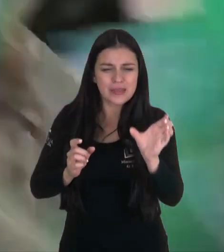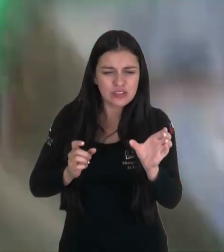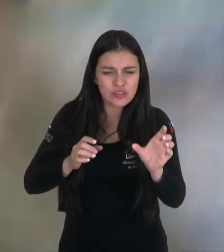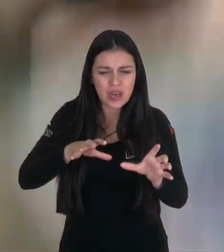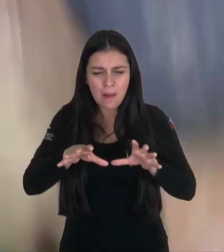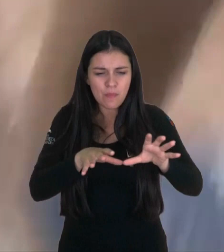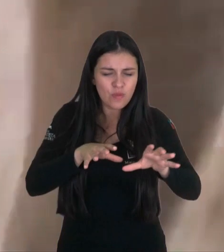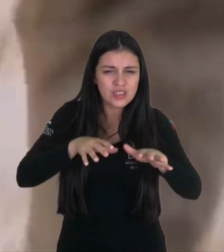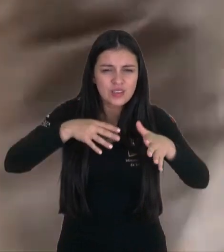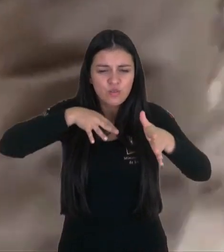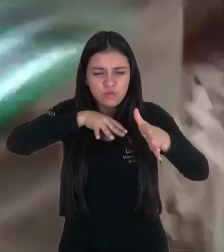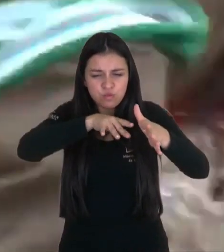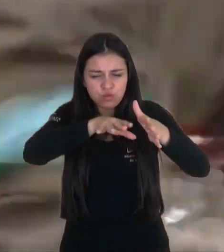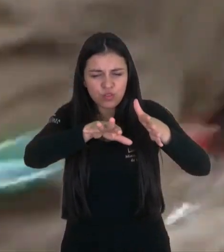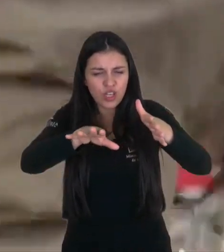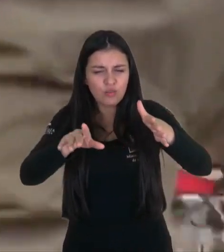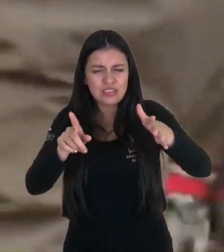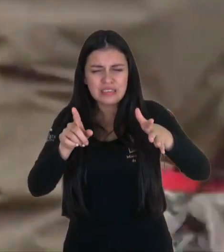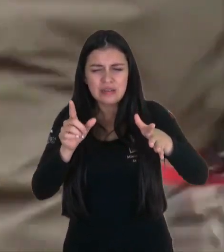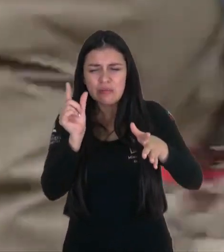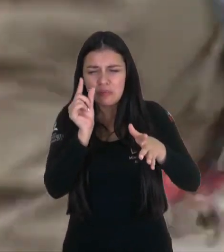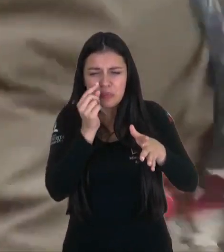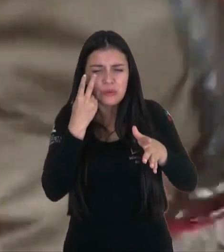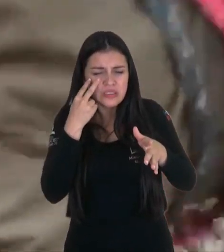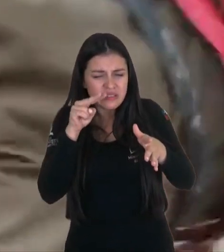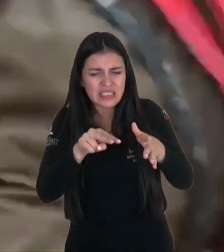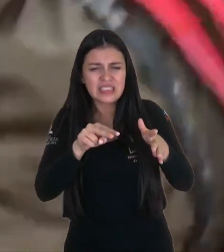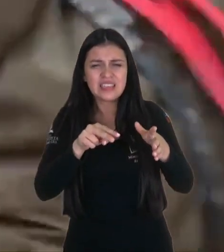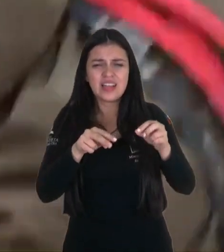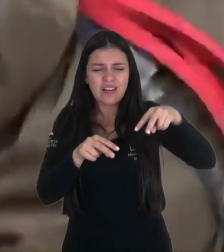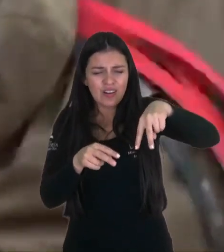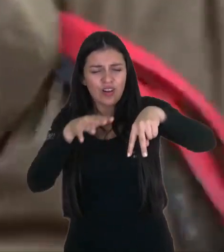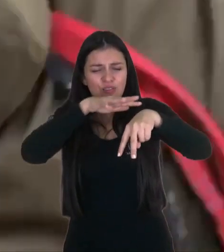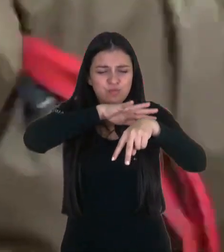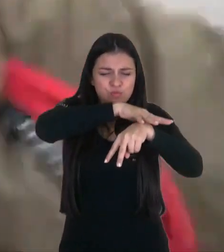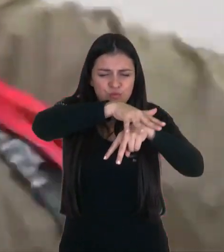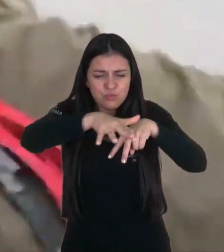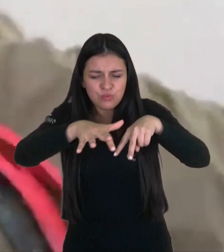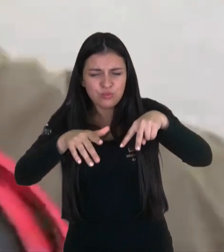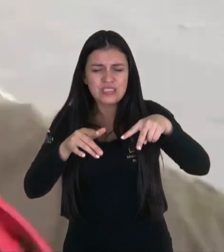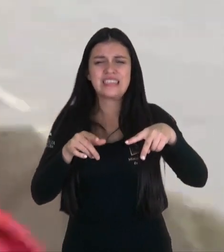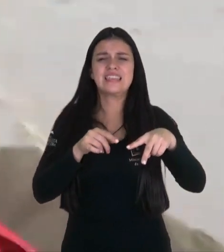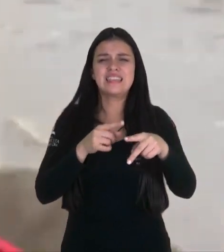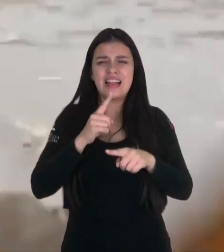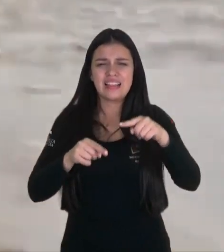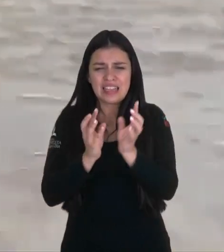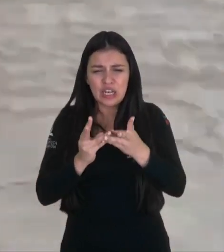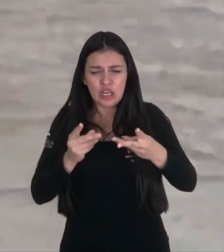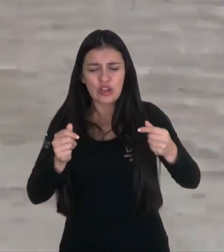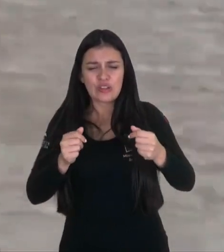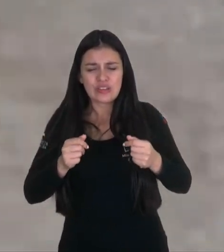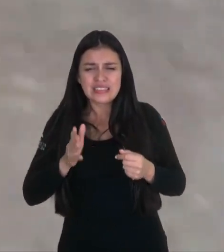la vista porque estaba totalmente cubierta de lodo, e intentaron rescatarla. Con